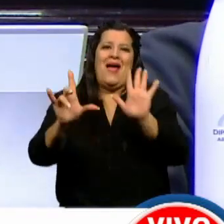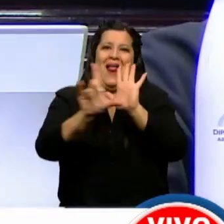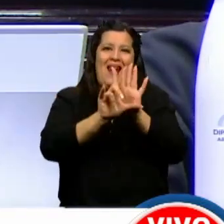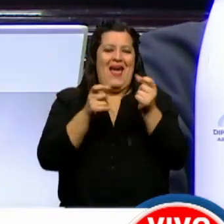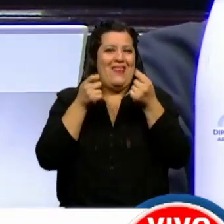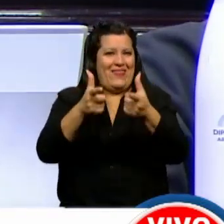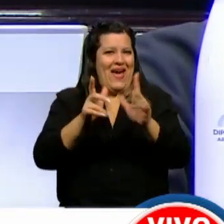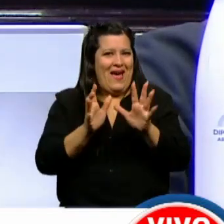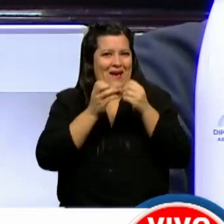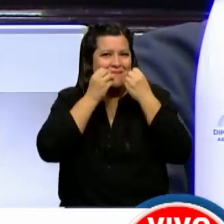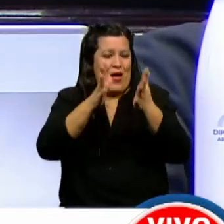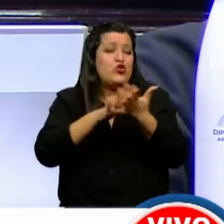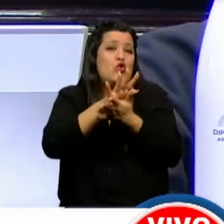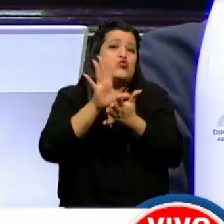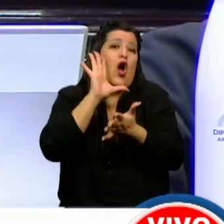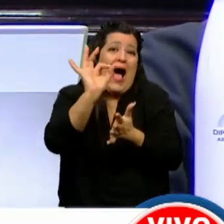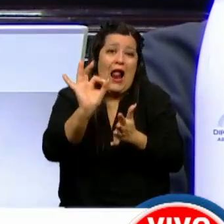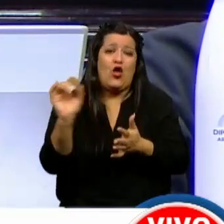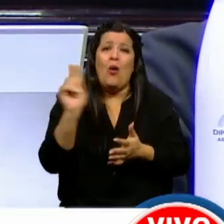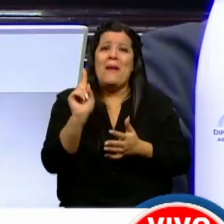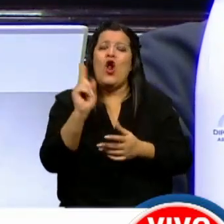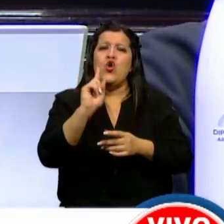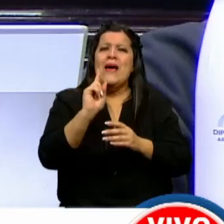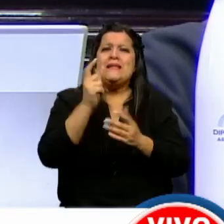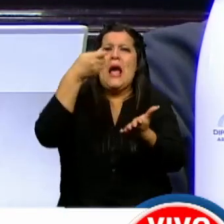no implica en ningún sentido un alivio